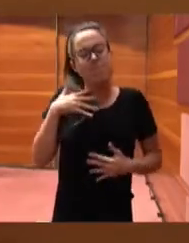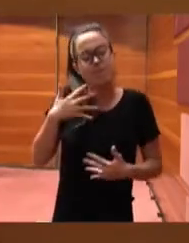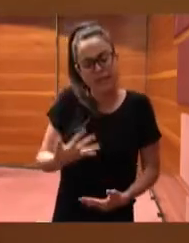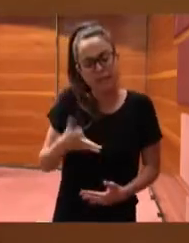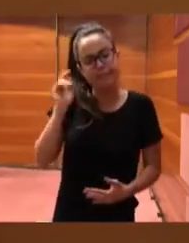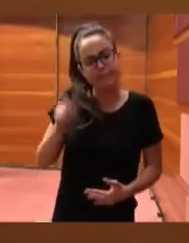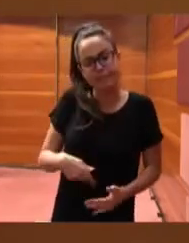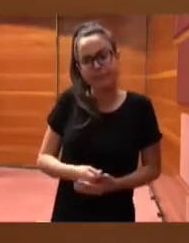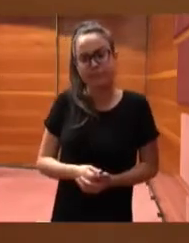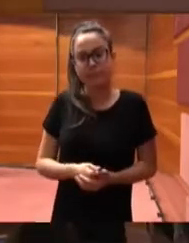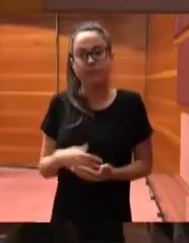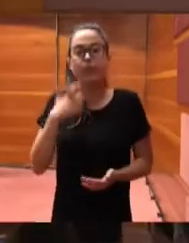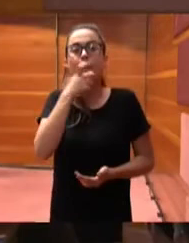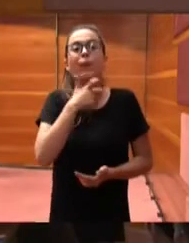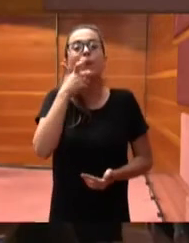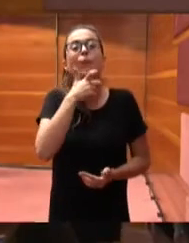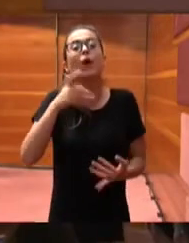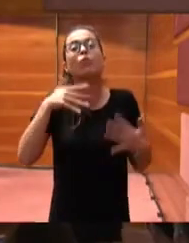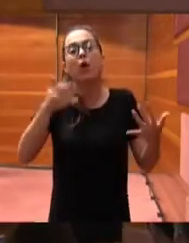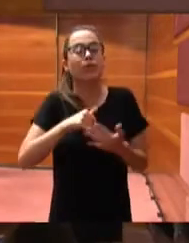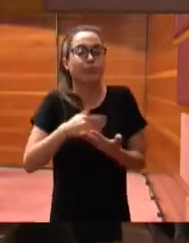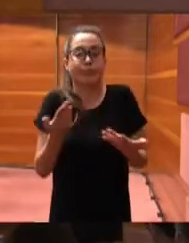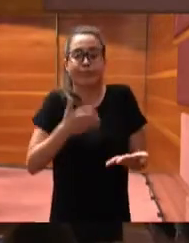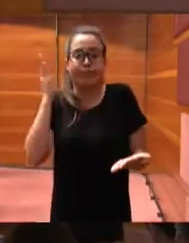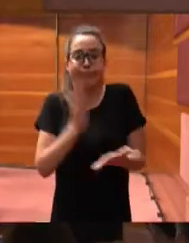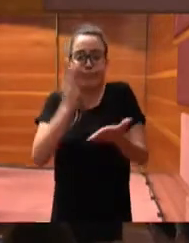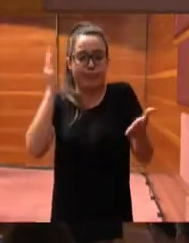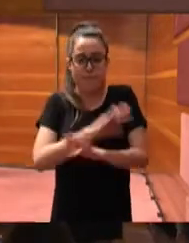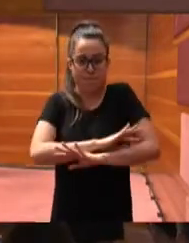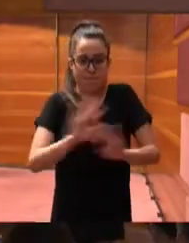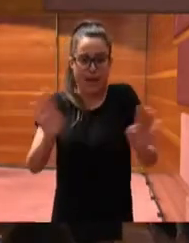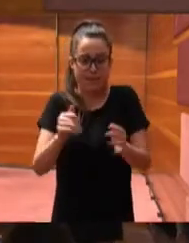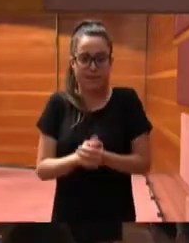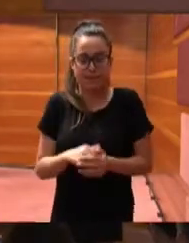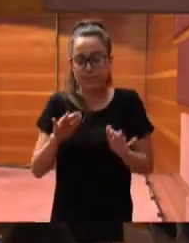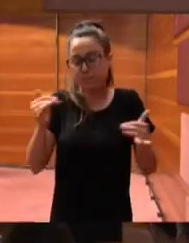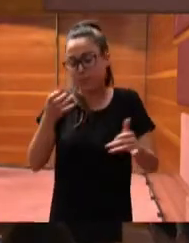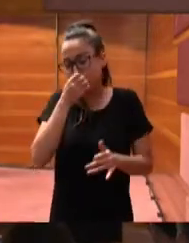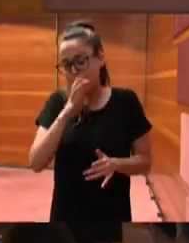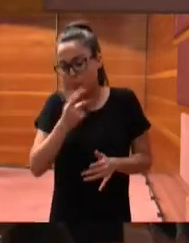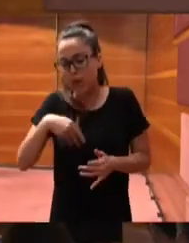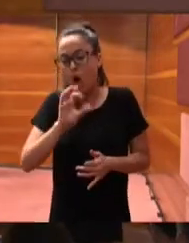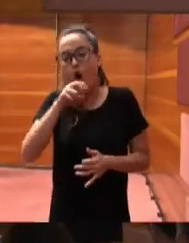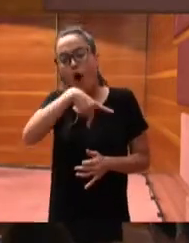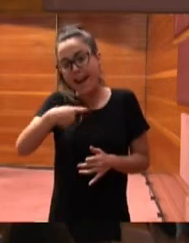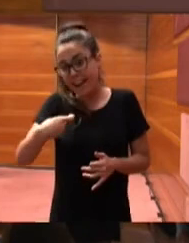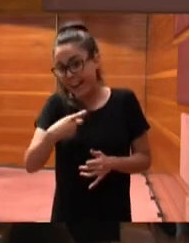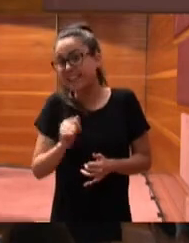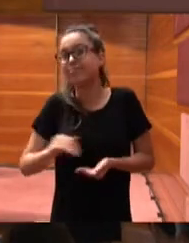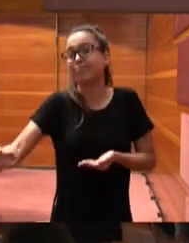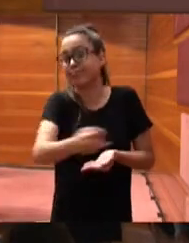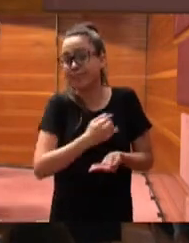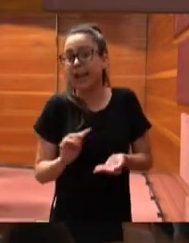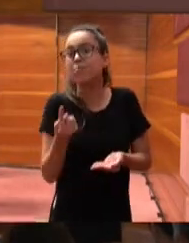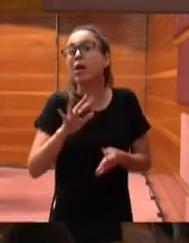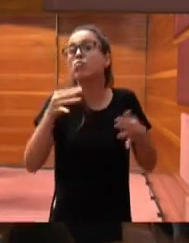tipo de cosas. Nos dura lo que nos dura los impactos, ¿vale? Pero es en ese momento cuando se recaudan más las ONGs, etcétera, etcétera, ¿vale? Entonces,